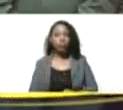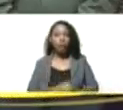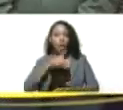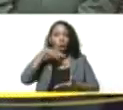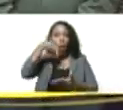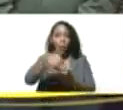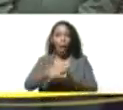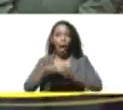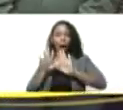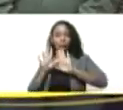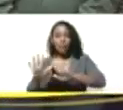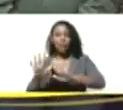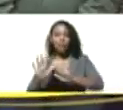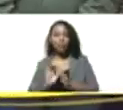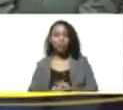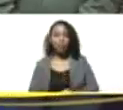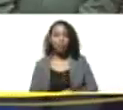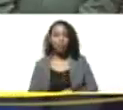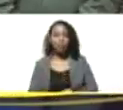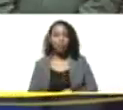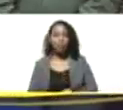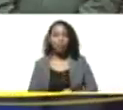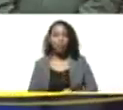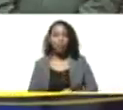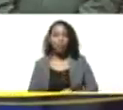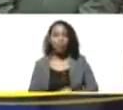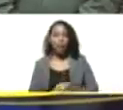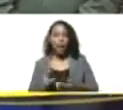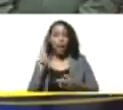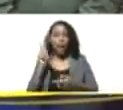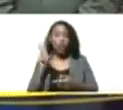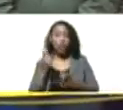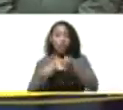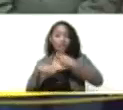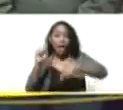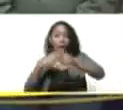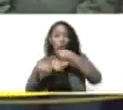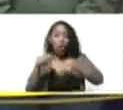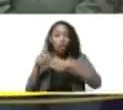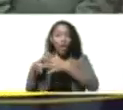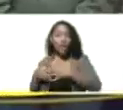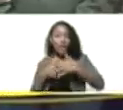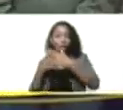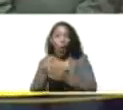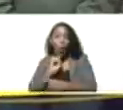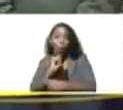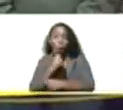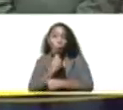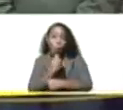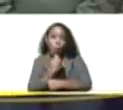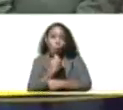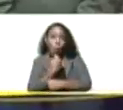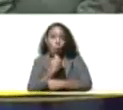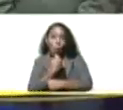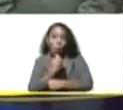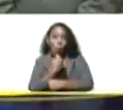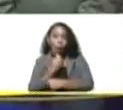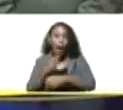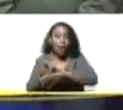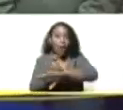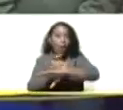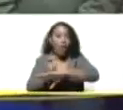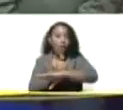llamada así, que se estaba negociando en Washington en secreto entre el